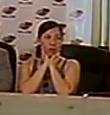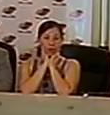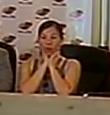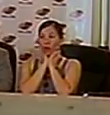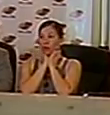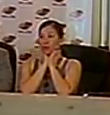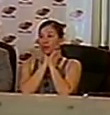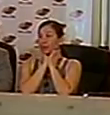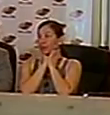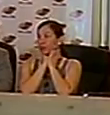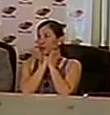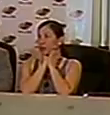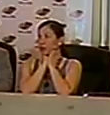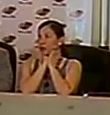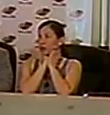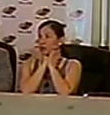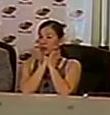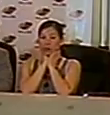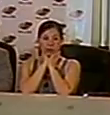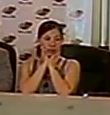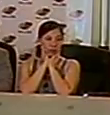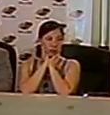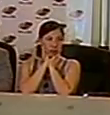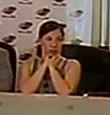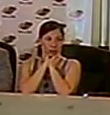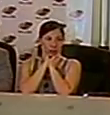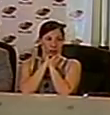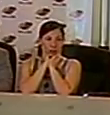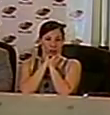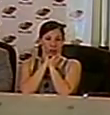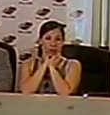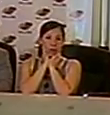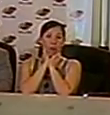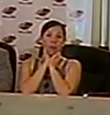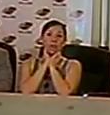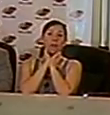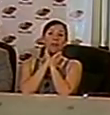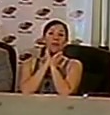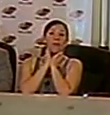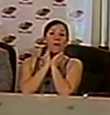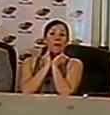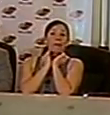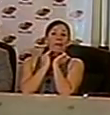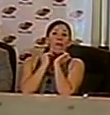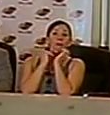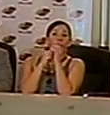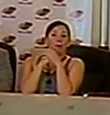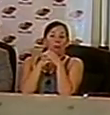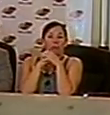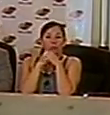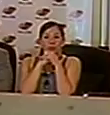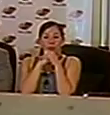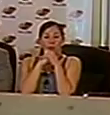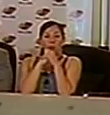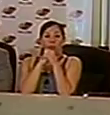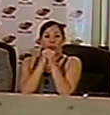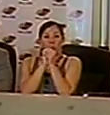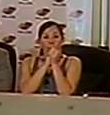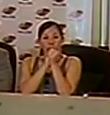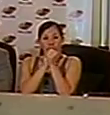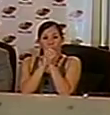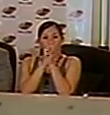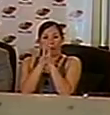República, comisionados para tal fin, con el objeto de dar garantías de seguridad y de libre tránsito para los candidatos,